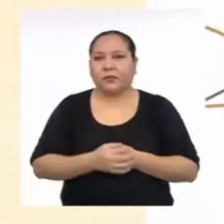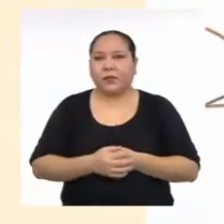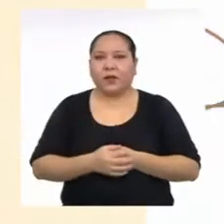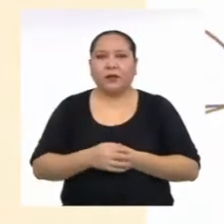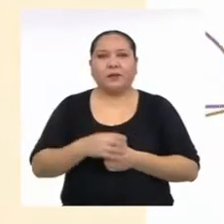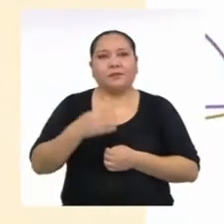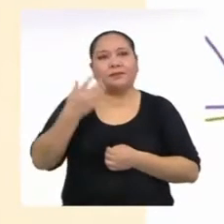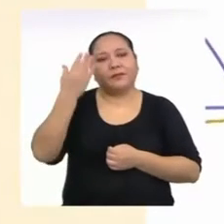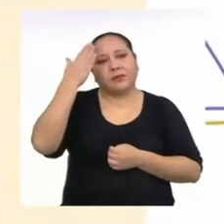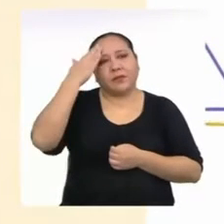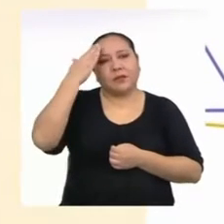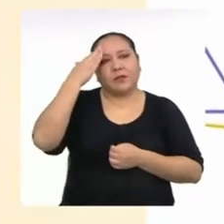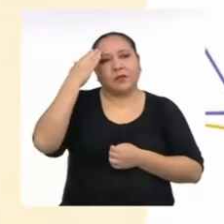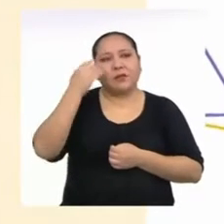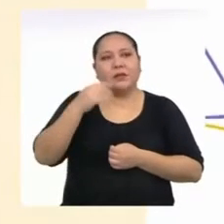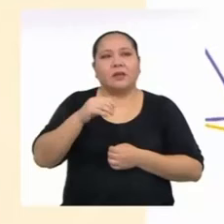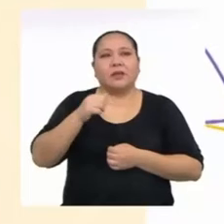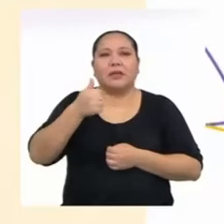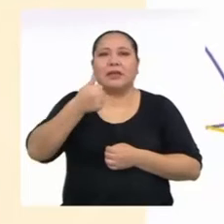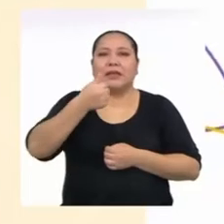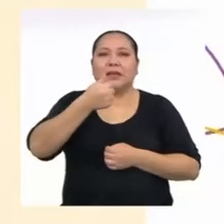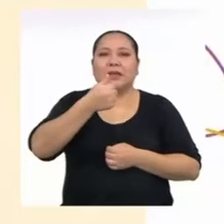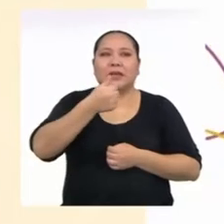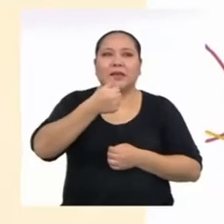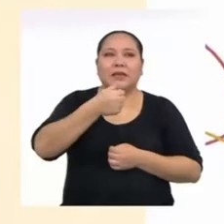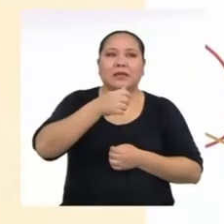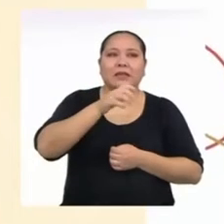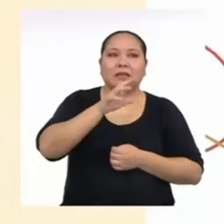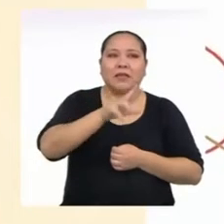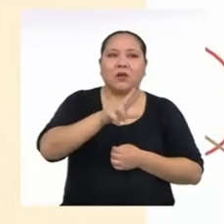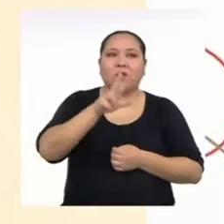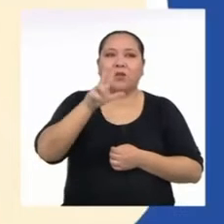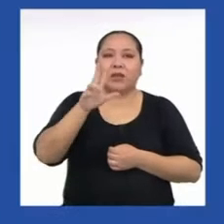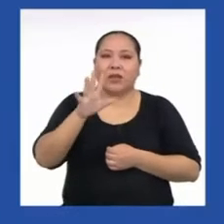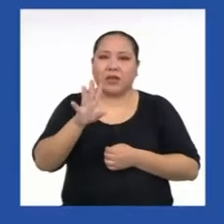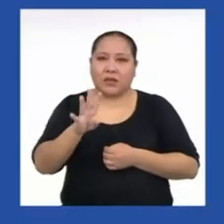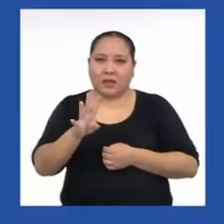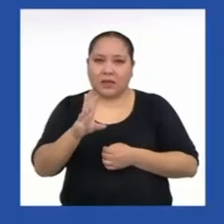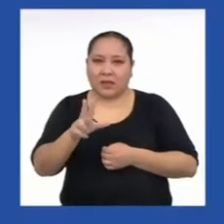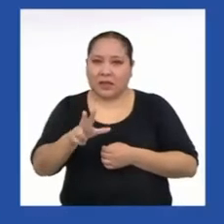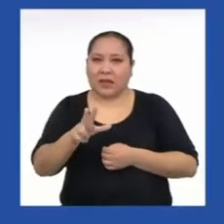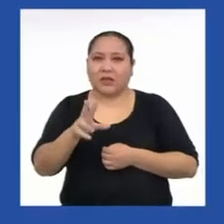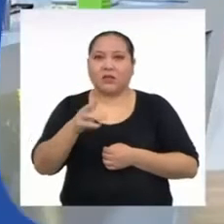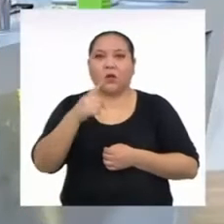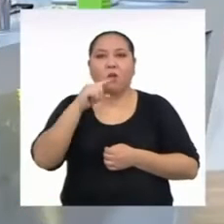se sabe que 37 son hombres y 53 son mujeres.